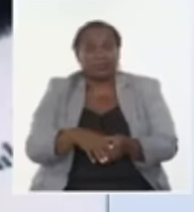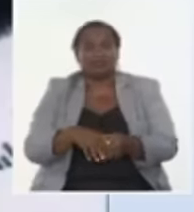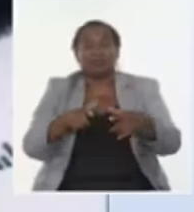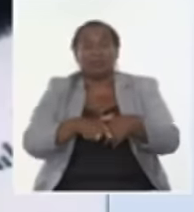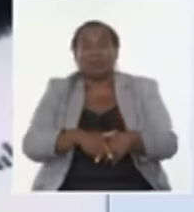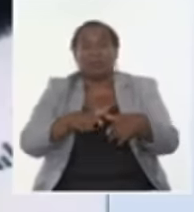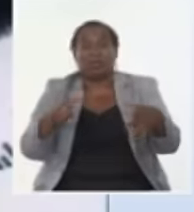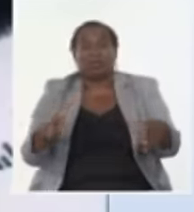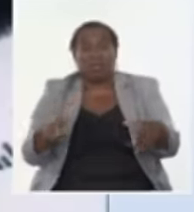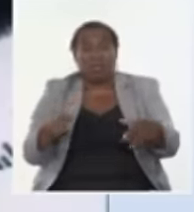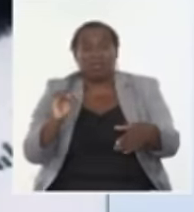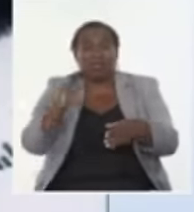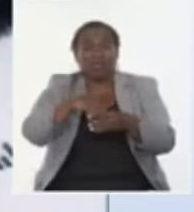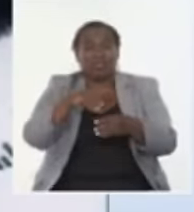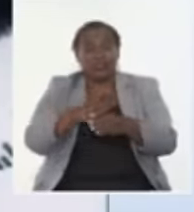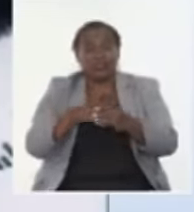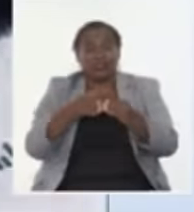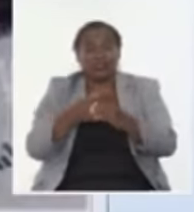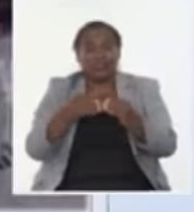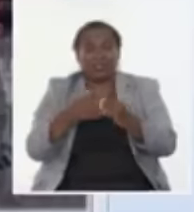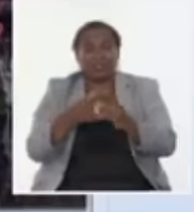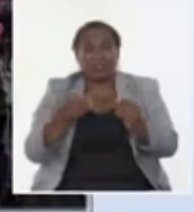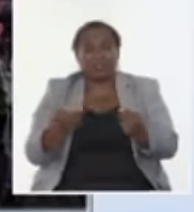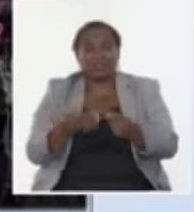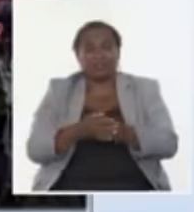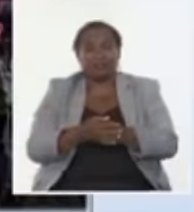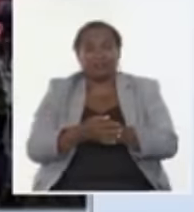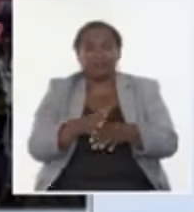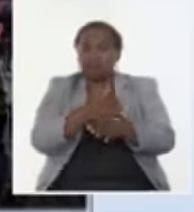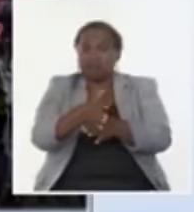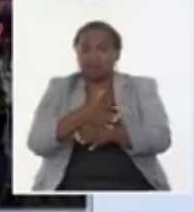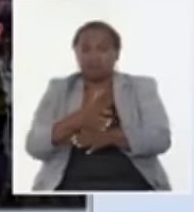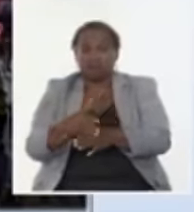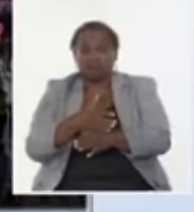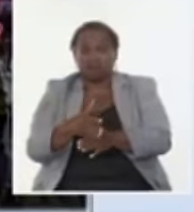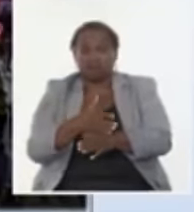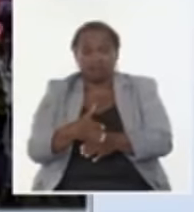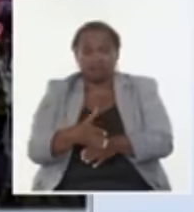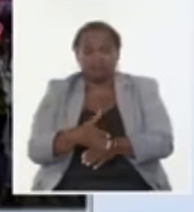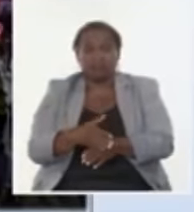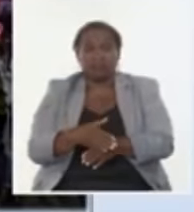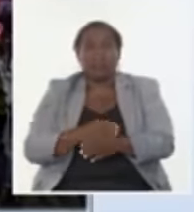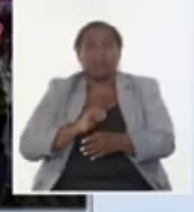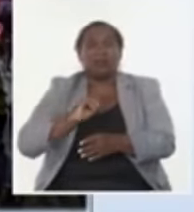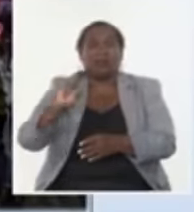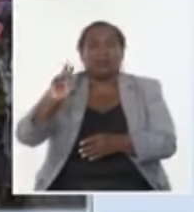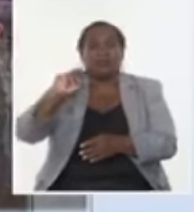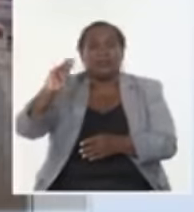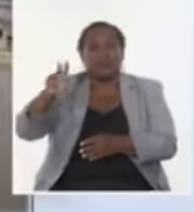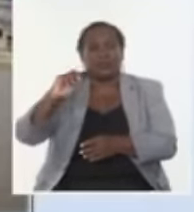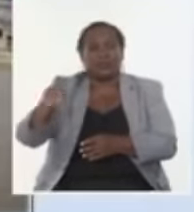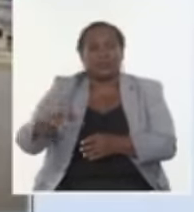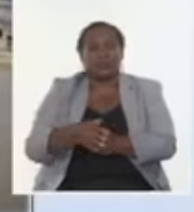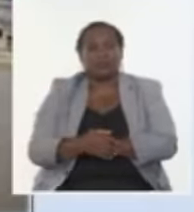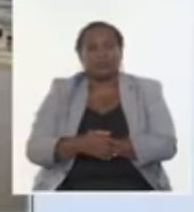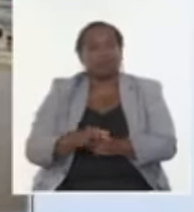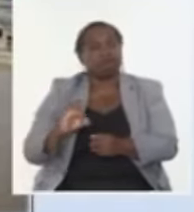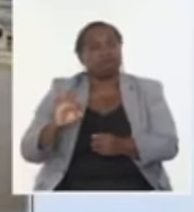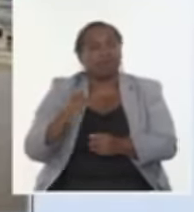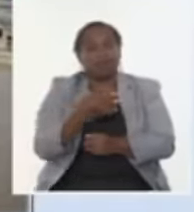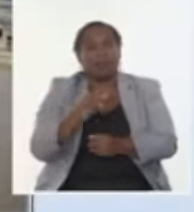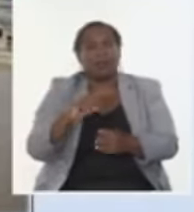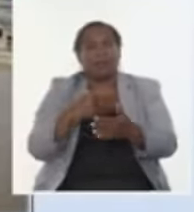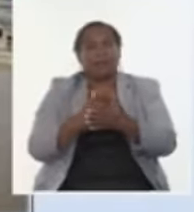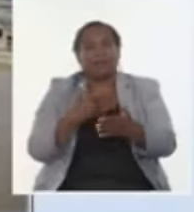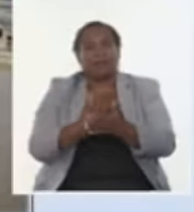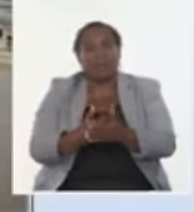en divisa del país, la diversificación de las exportaciones, el perfeccionamiento de la empresa